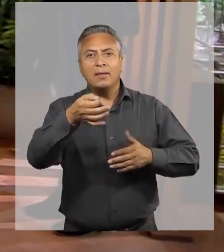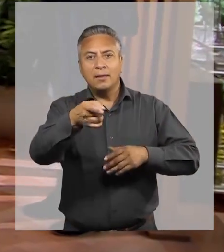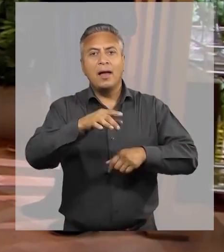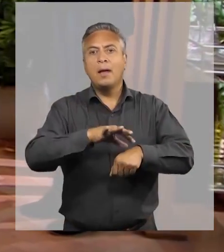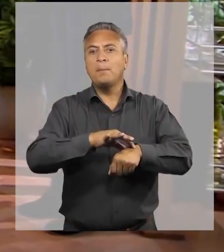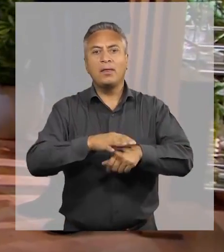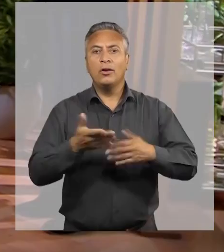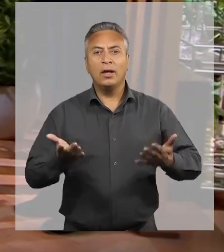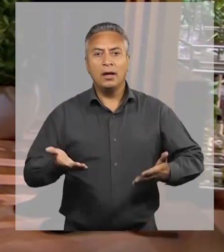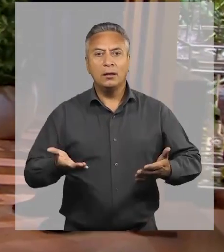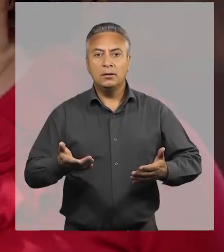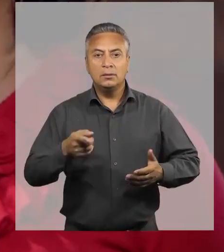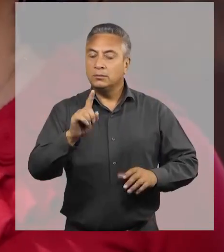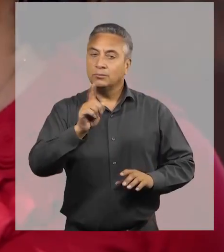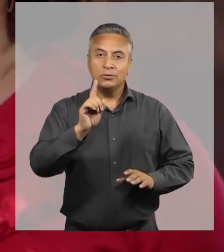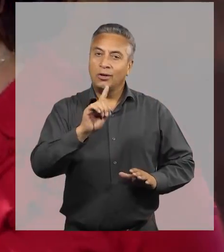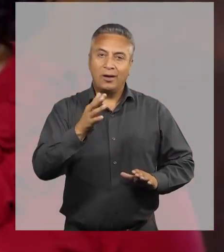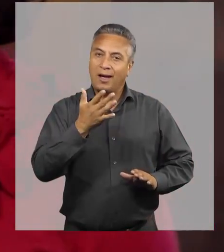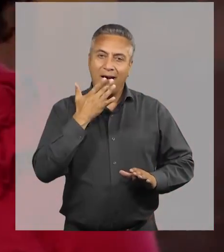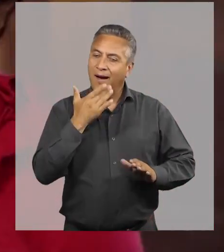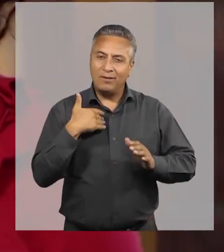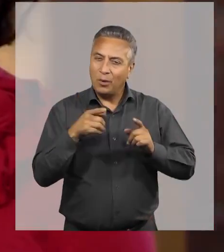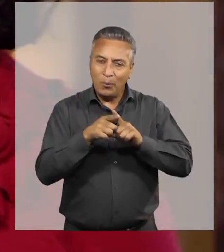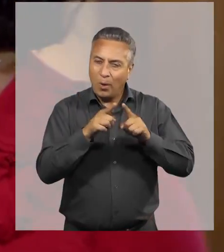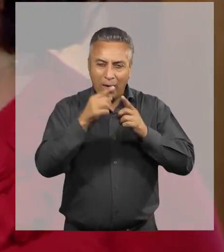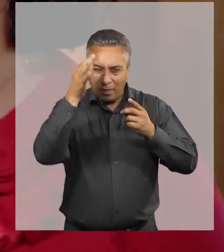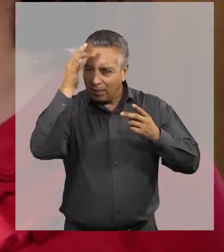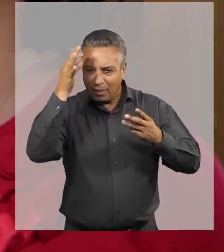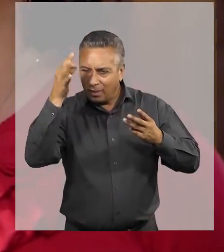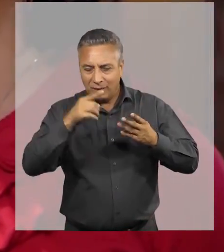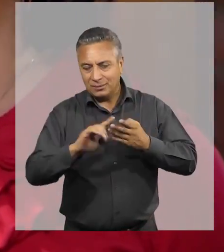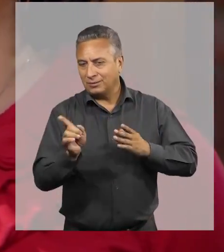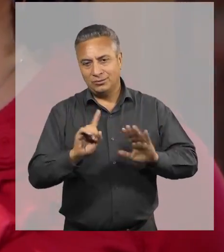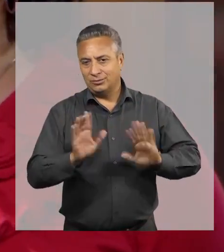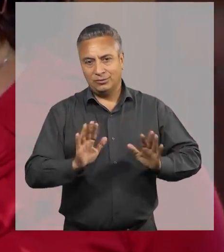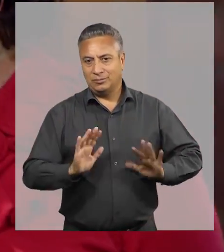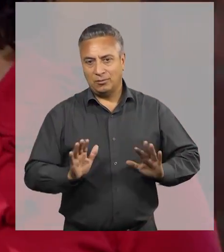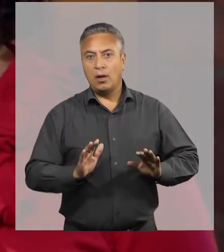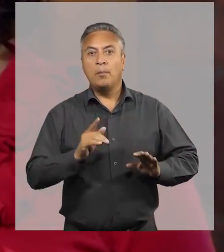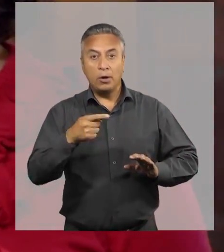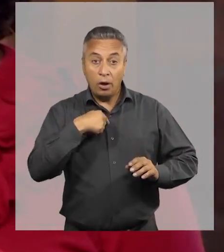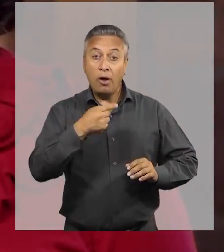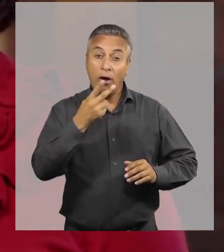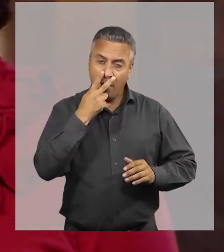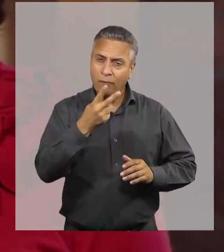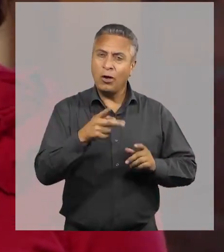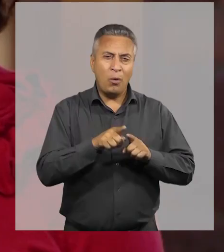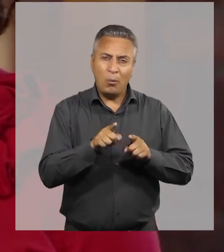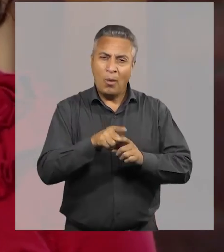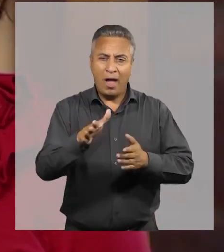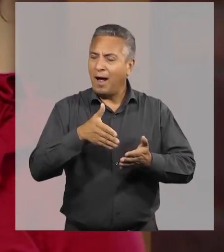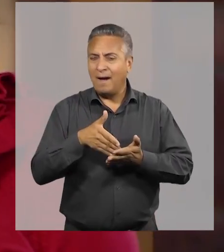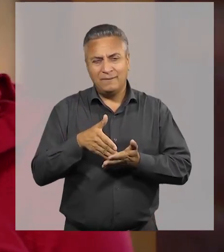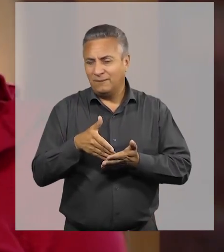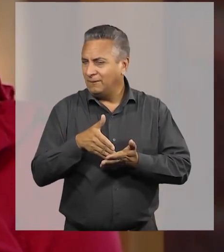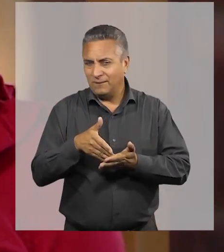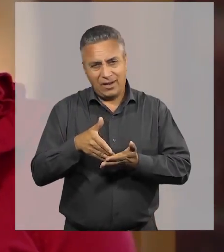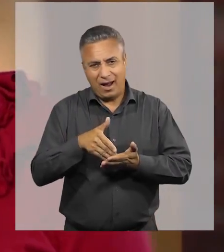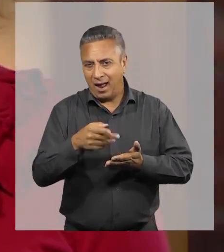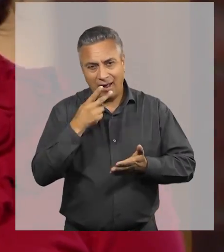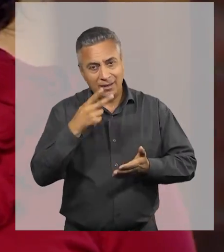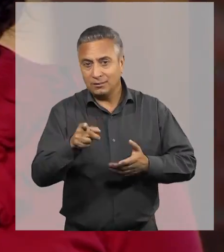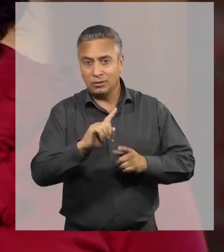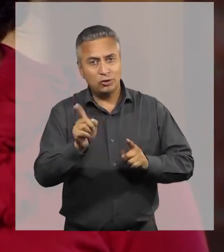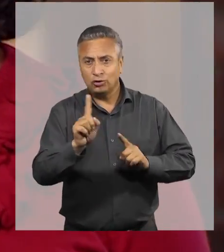¿Qué dijeron los médicos? No me dieron muchos detalles, pero la vi tan frágil, Nicolás,